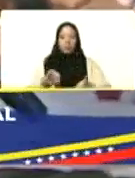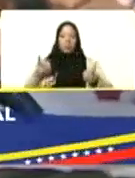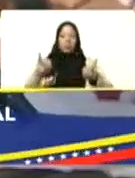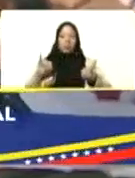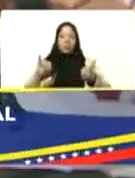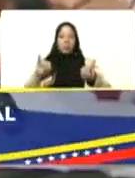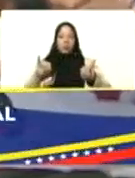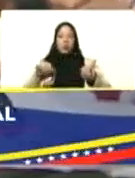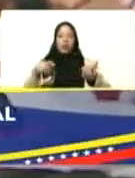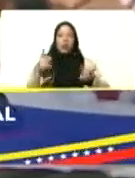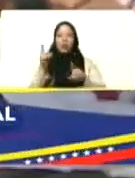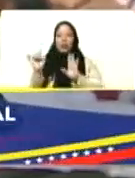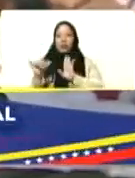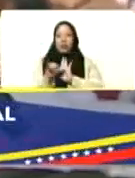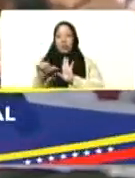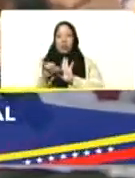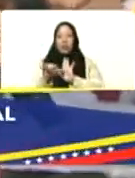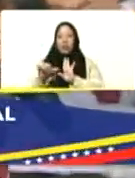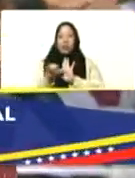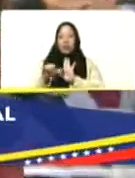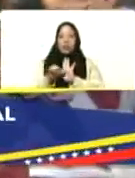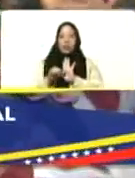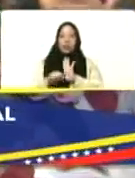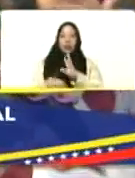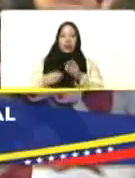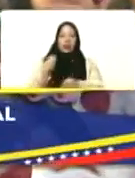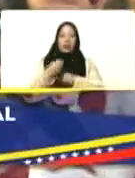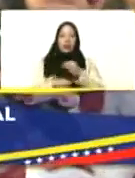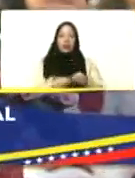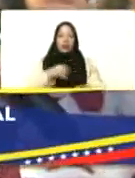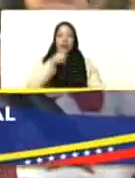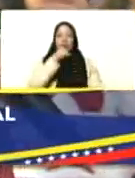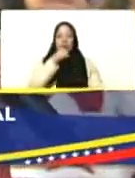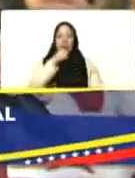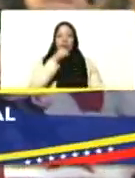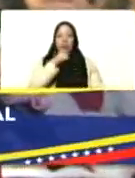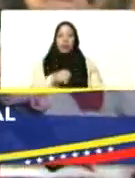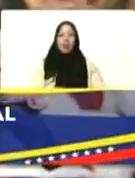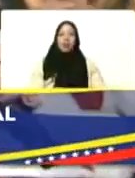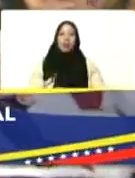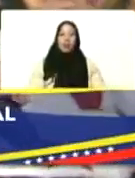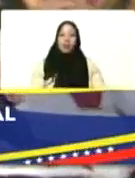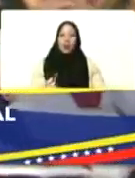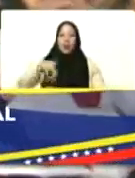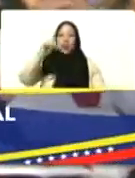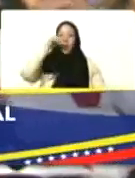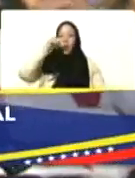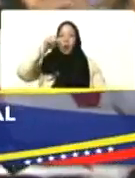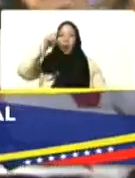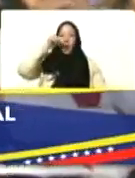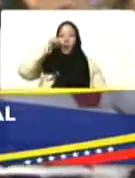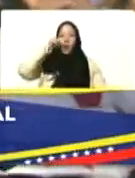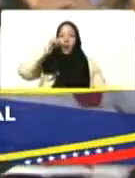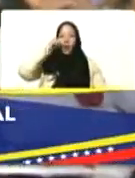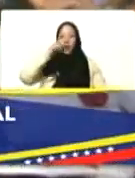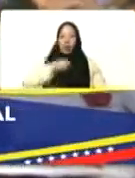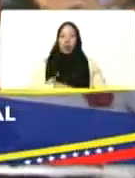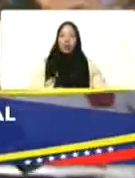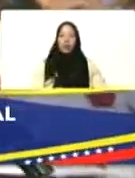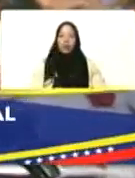Al lado tenía cuántos hombres murieron